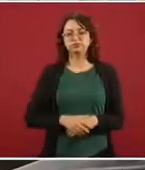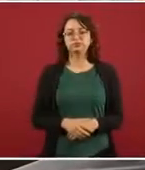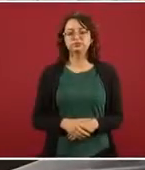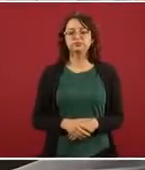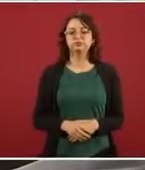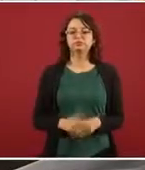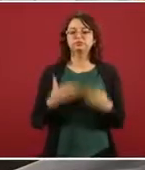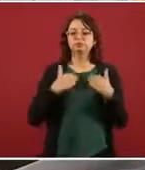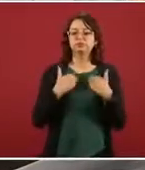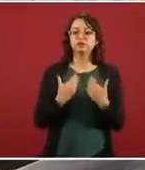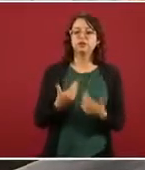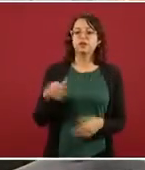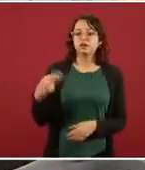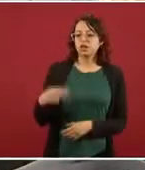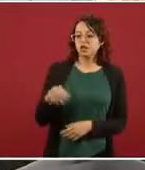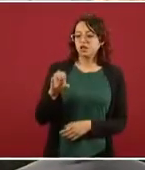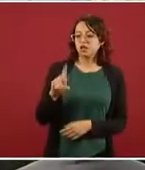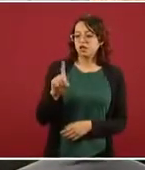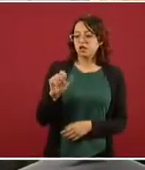Esquivel Ancona.